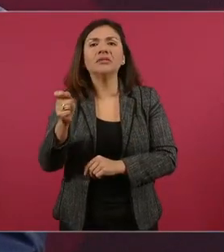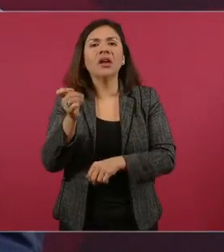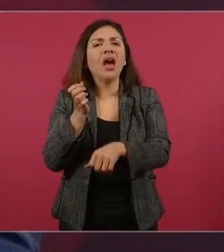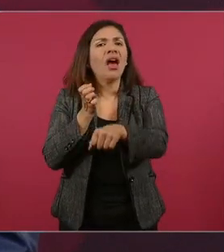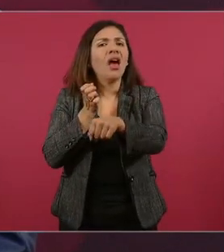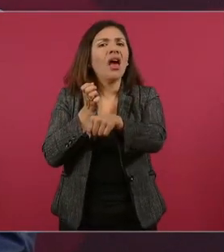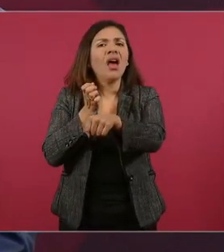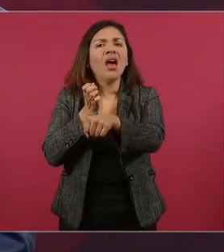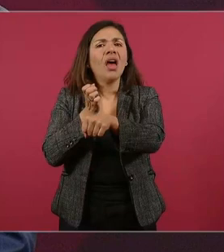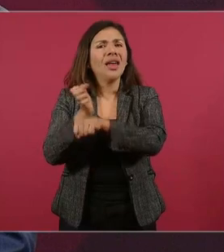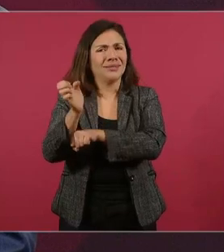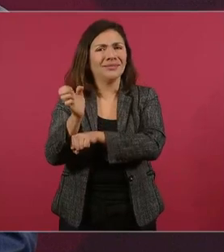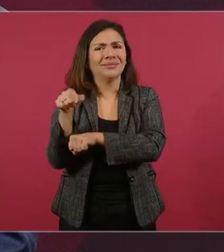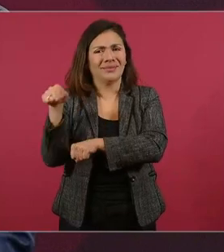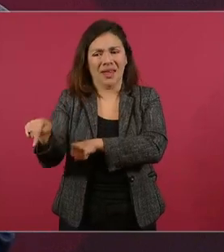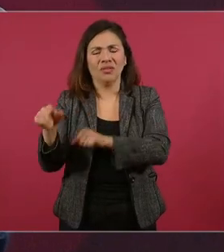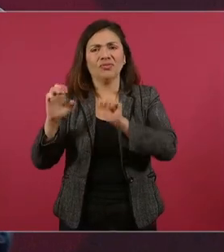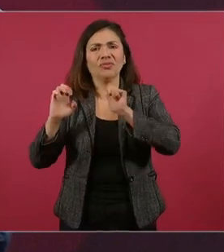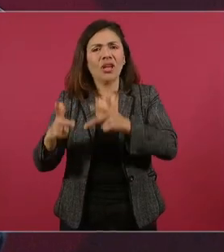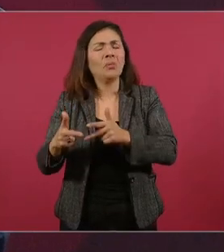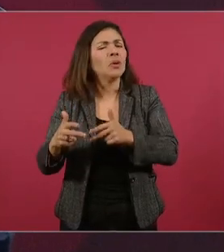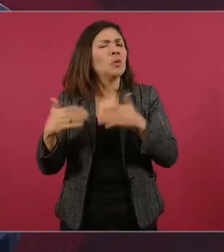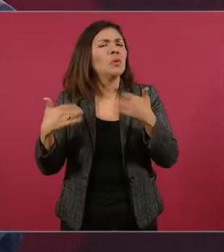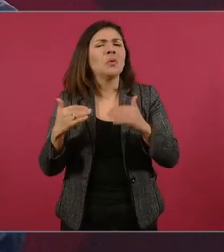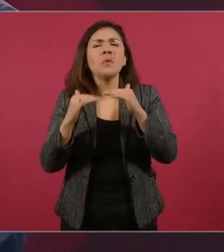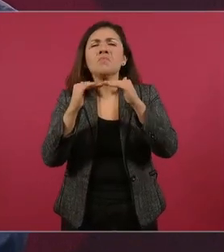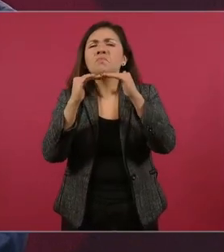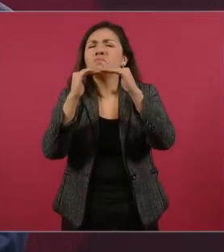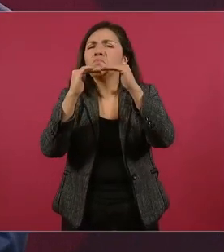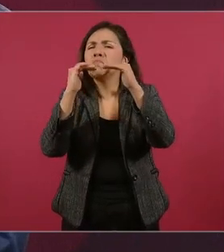estados con menos